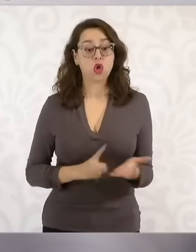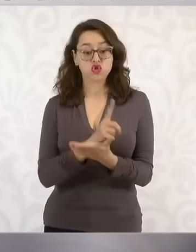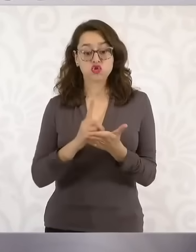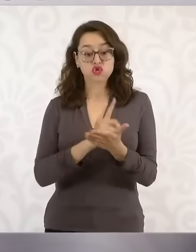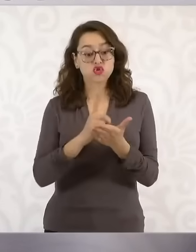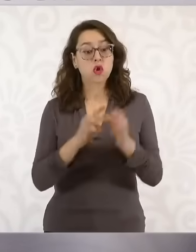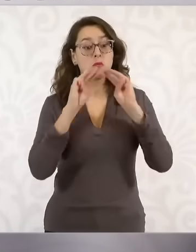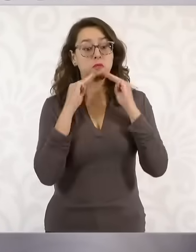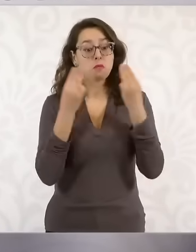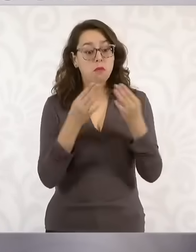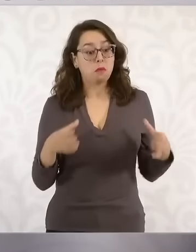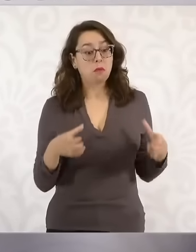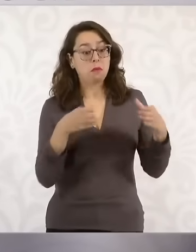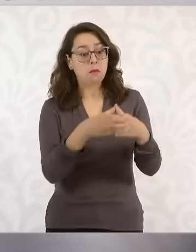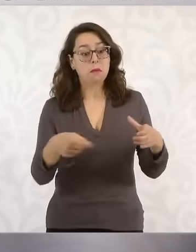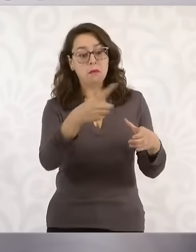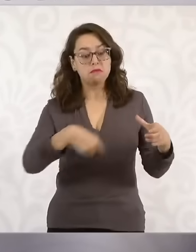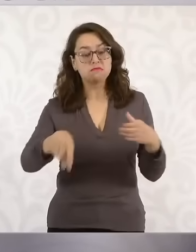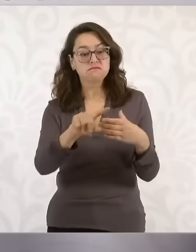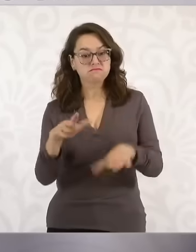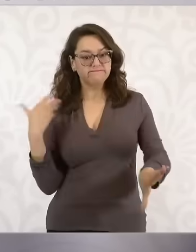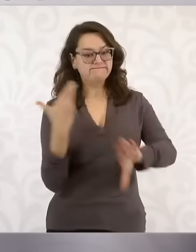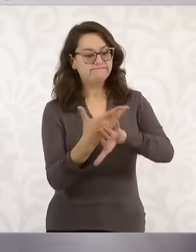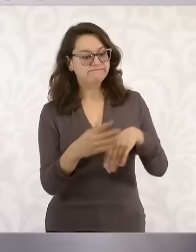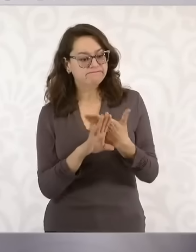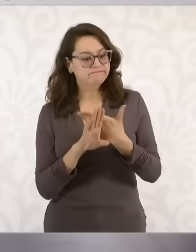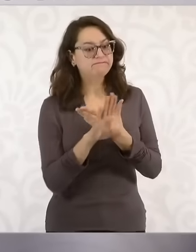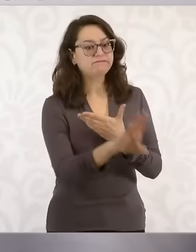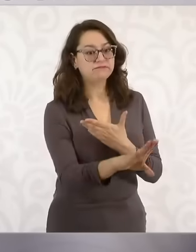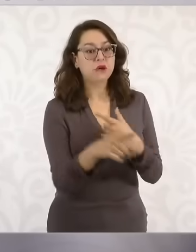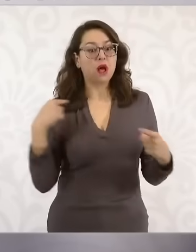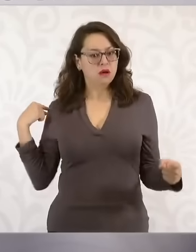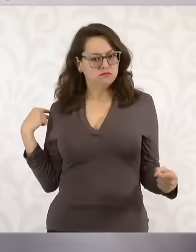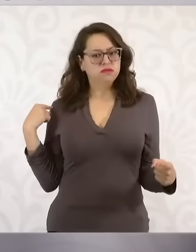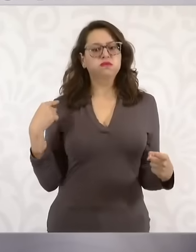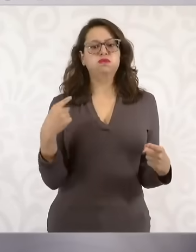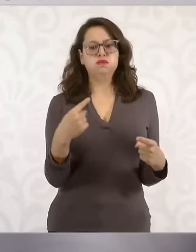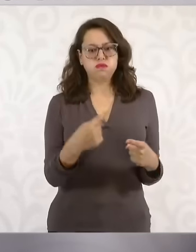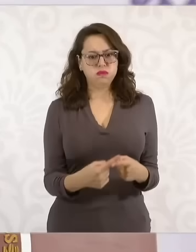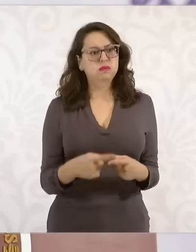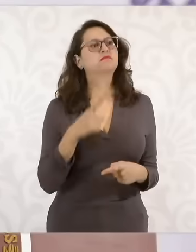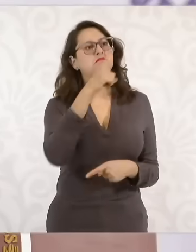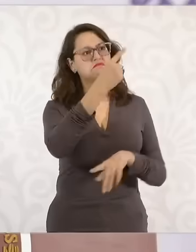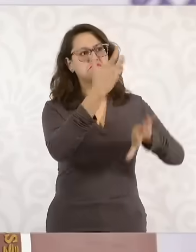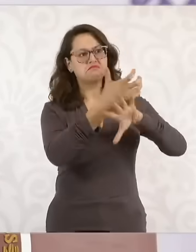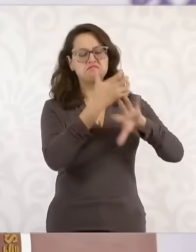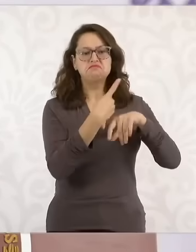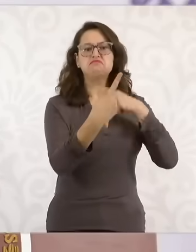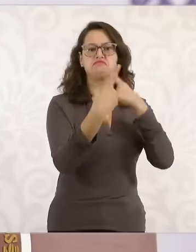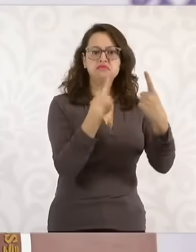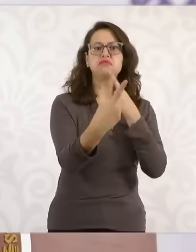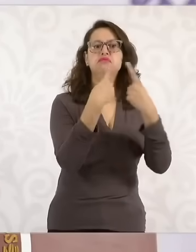narcotráfico y la delincuencia organizada, en los últimos meses hemos establecido un entendimiento con Estados